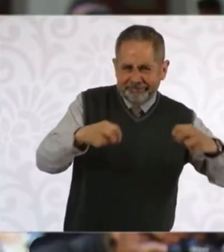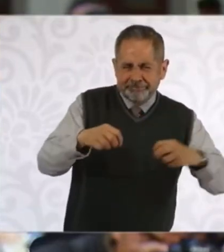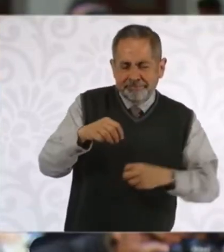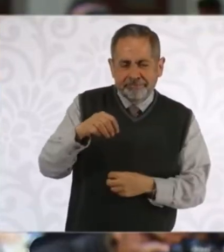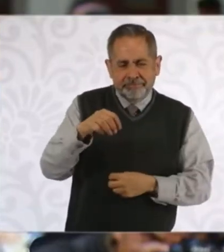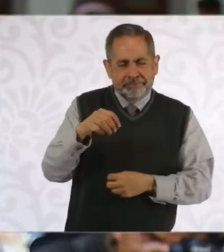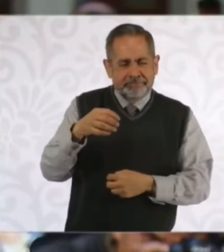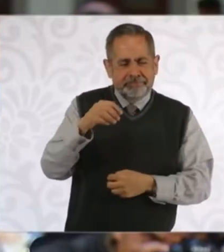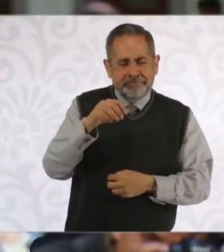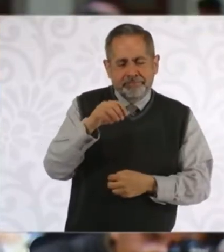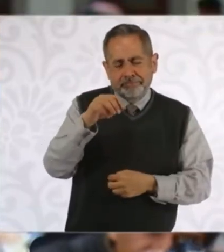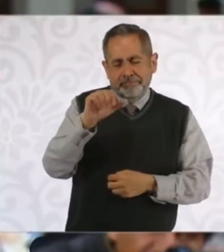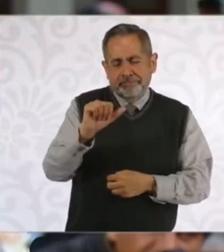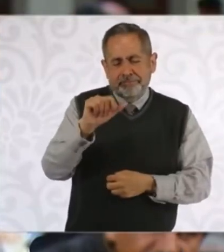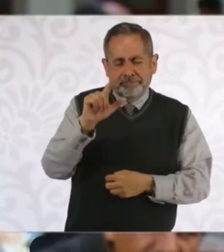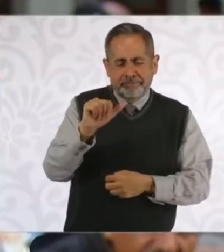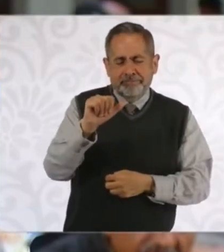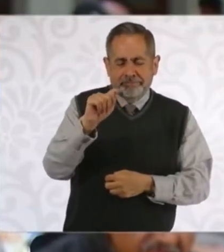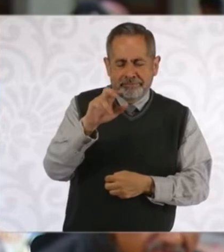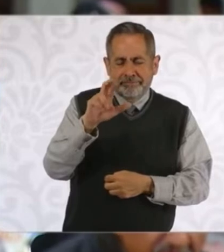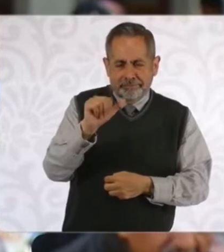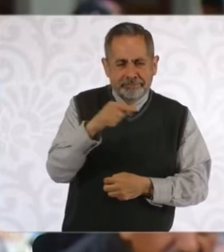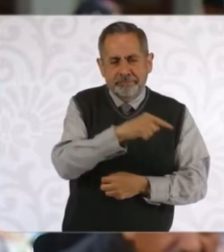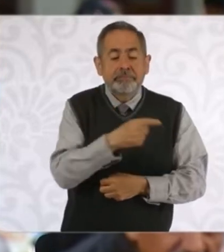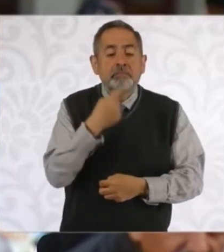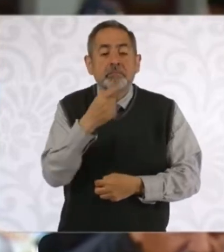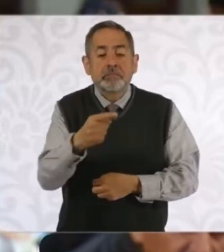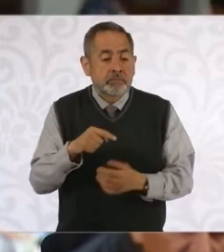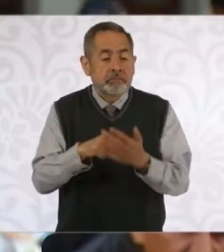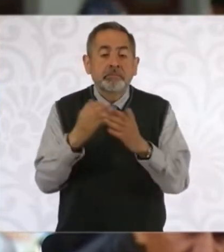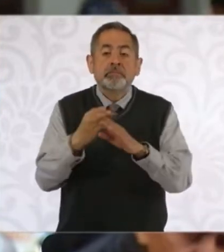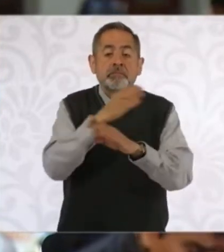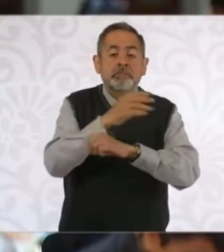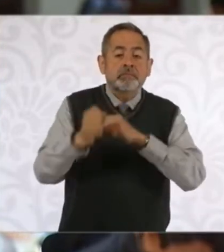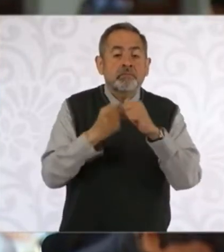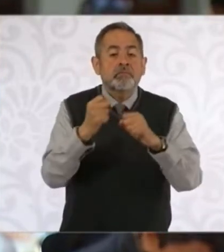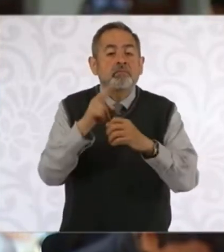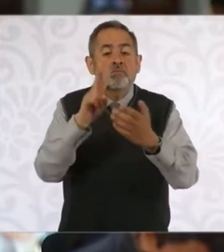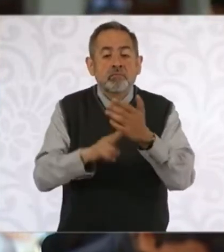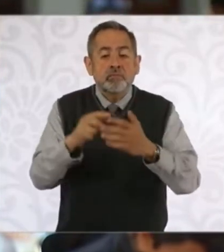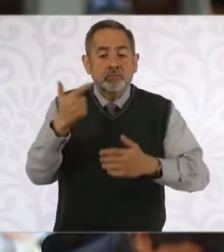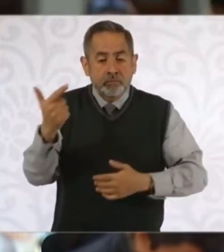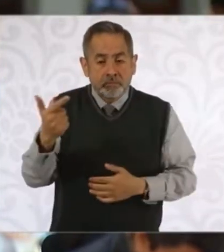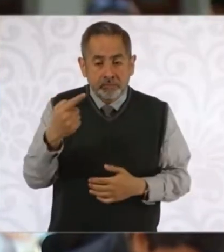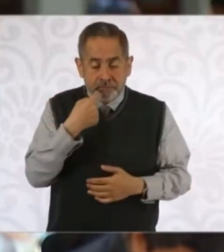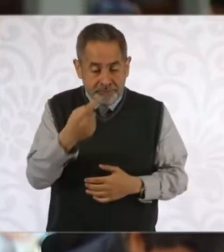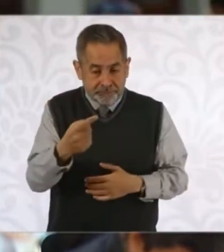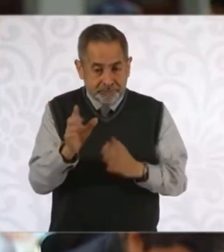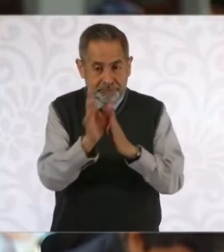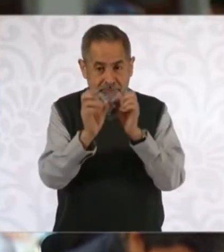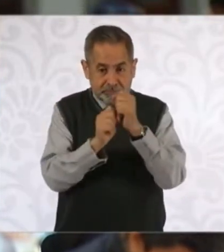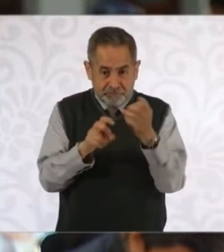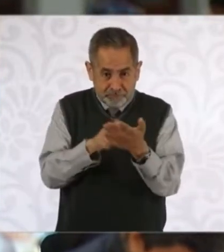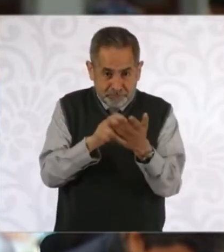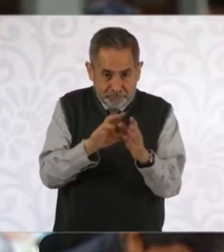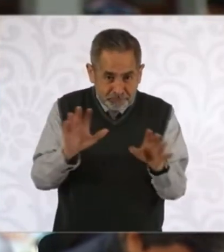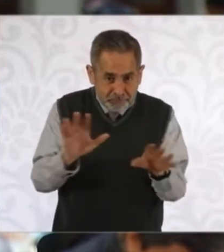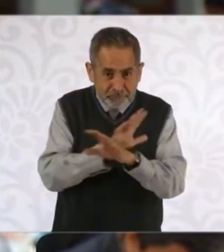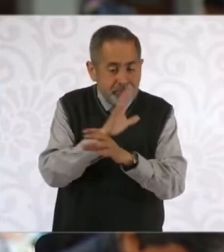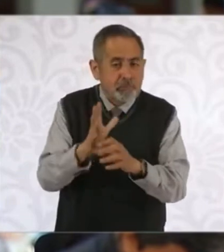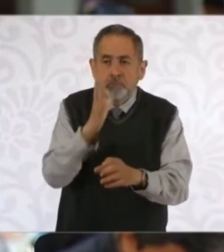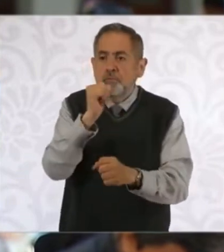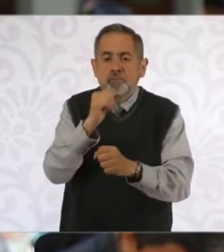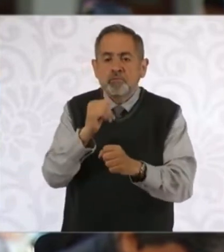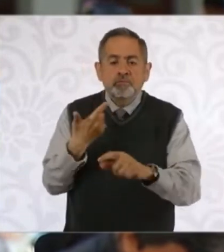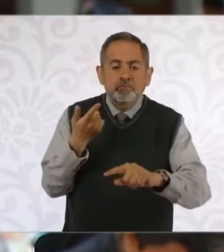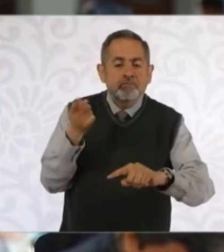Carrancá, él mismo reconoce que en 2007 se determinó que una reforma constitucional no podía ser impugnada